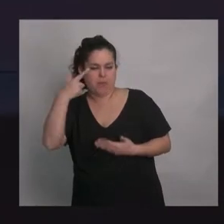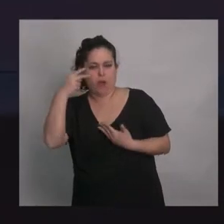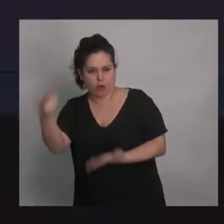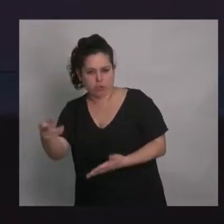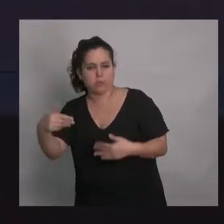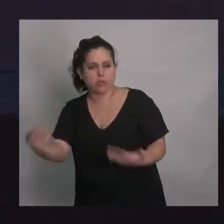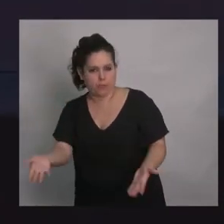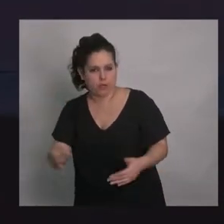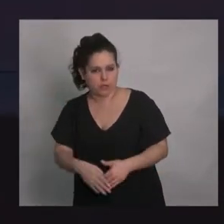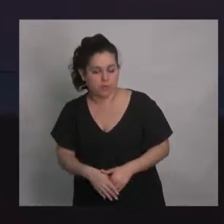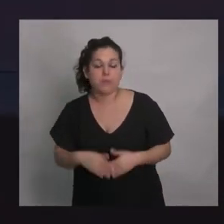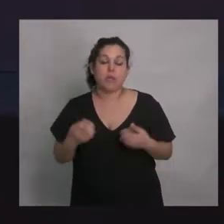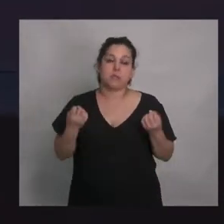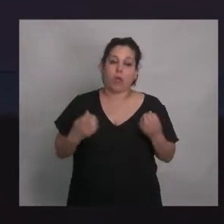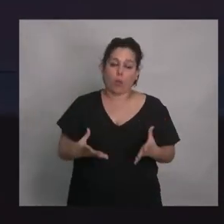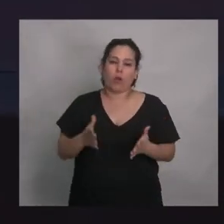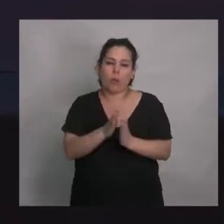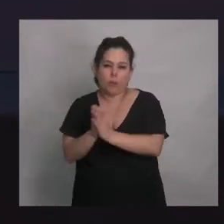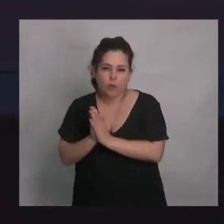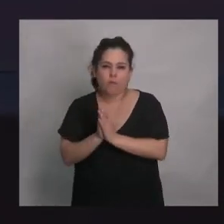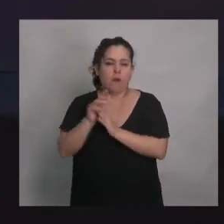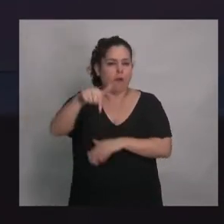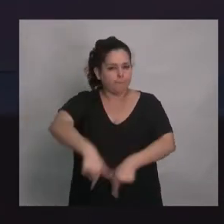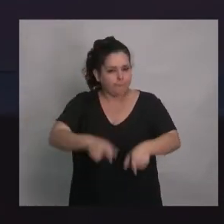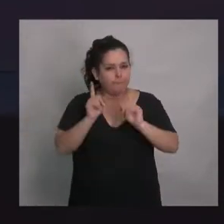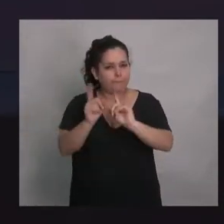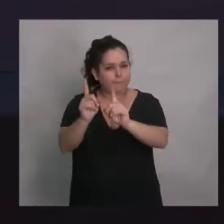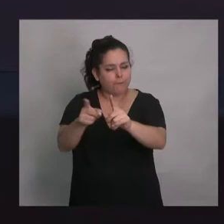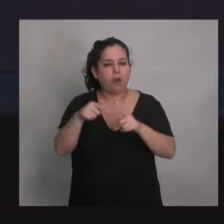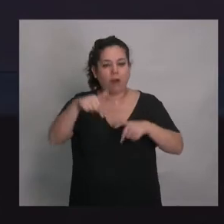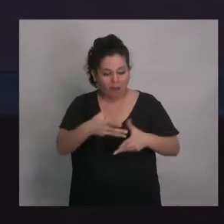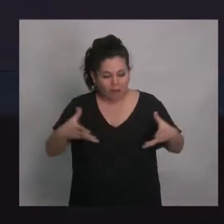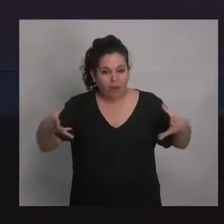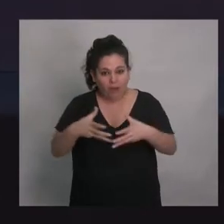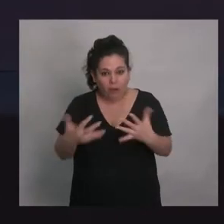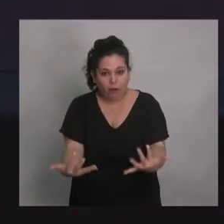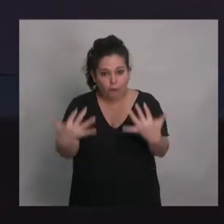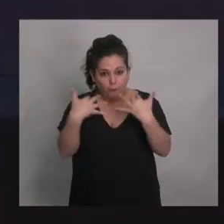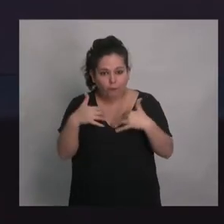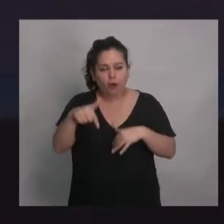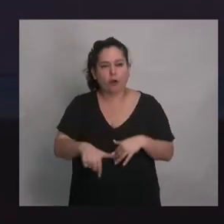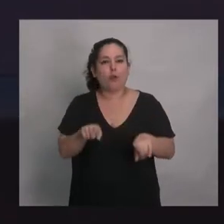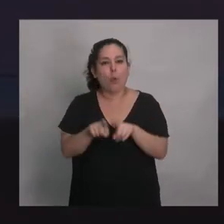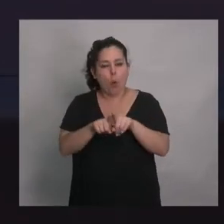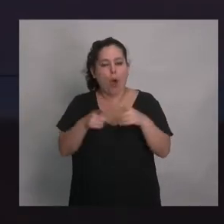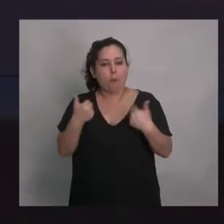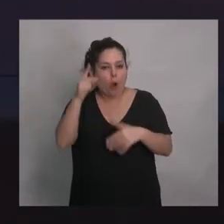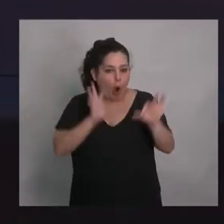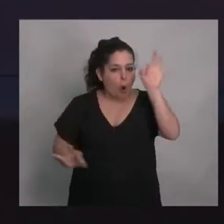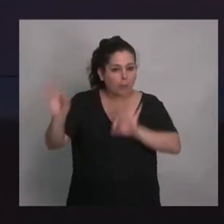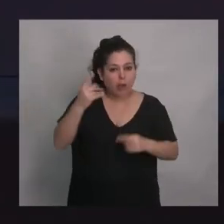y vamos a seguir por favor manteniendo en este foro lo que este foro siempre tuvo que es la posibilidad de convivir con las